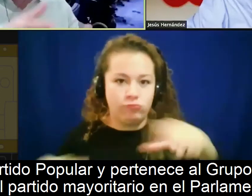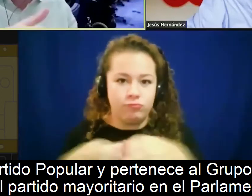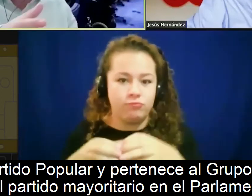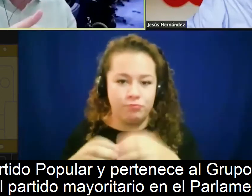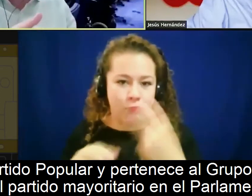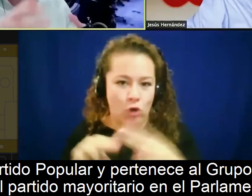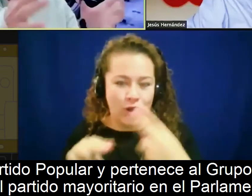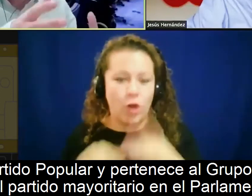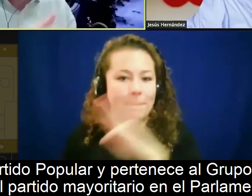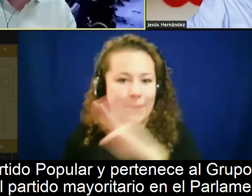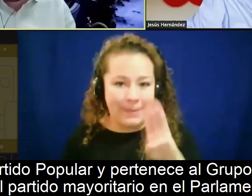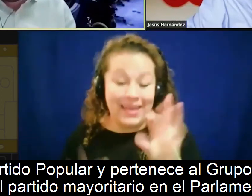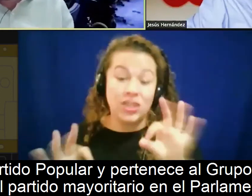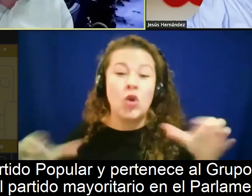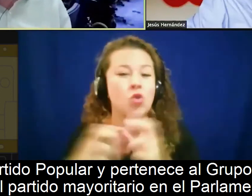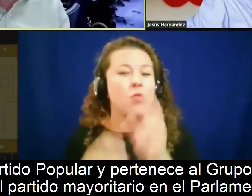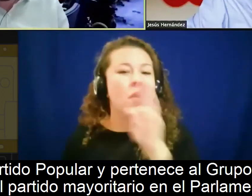Grupo Popular Europeo, que es el